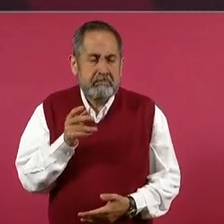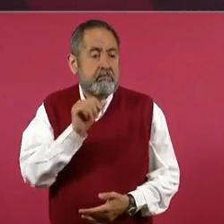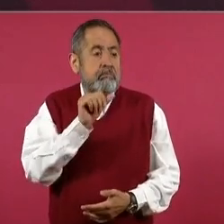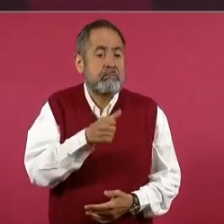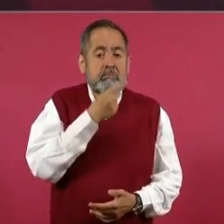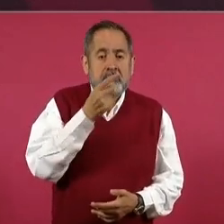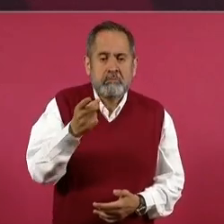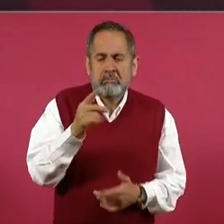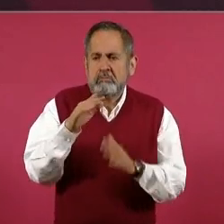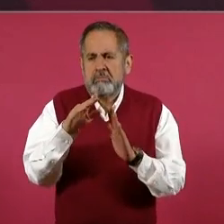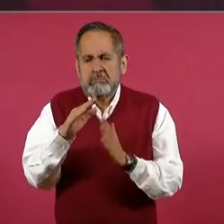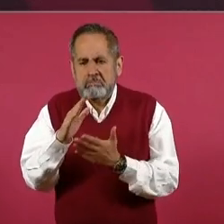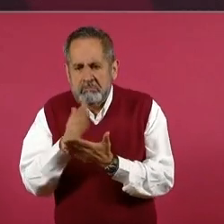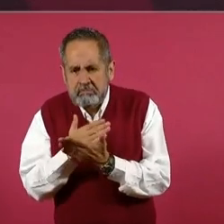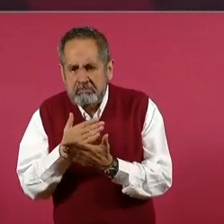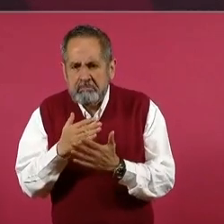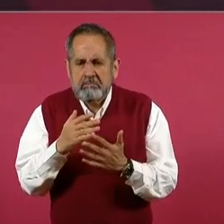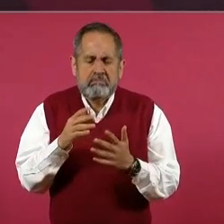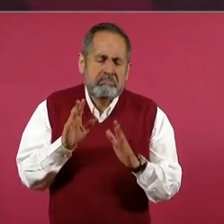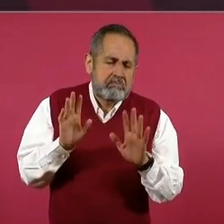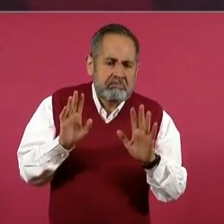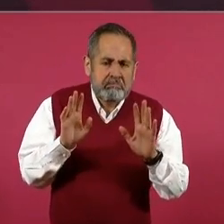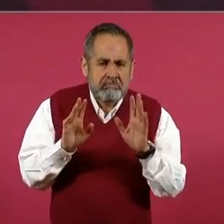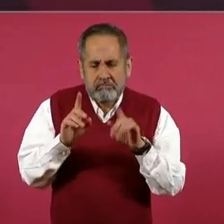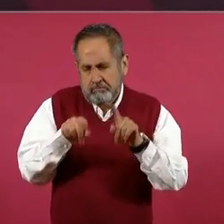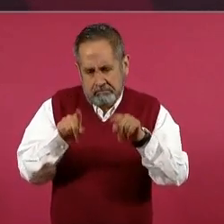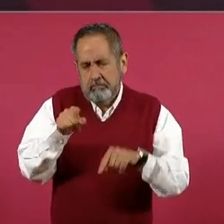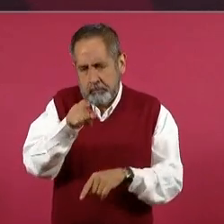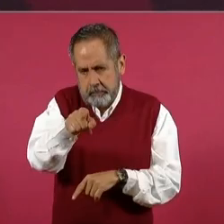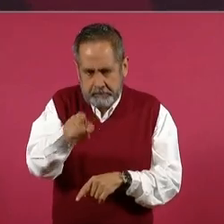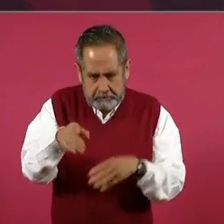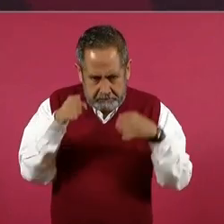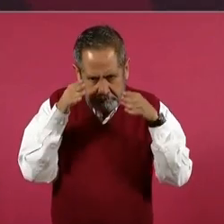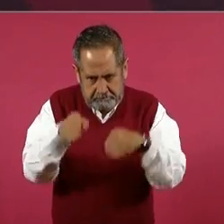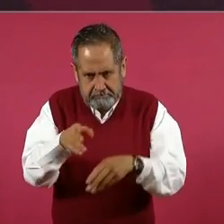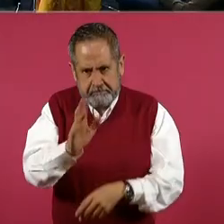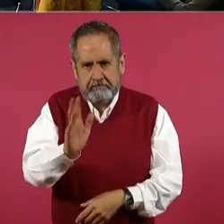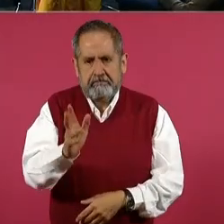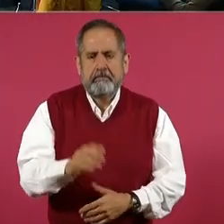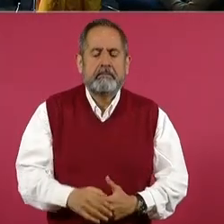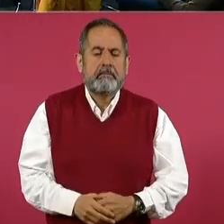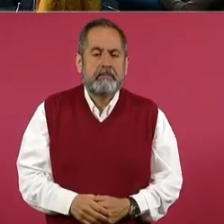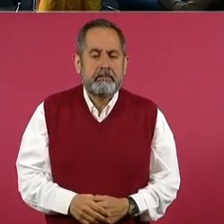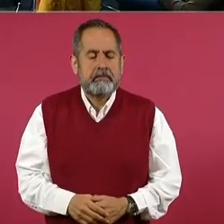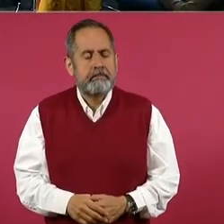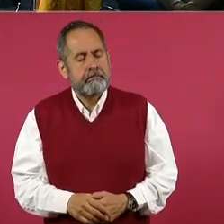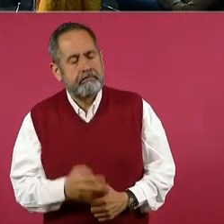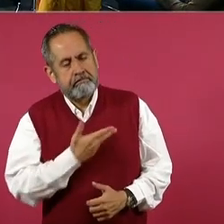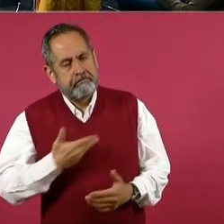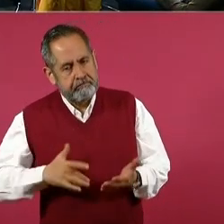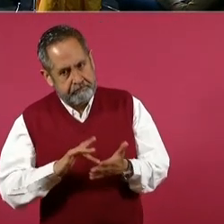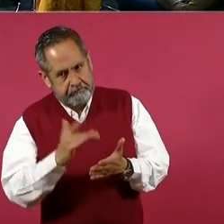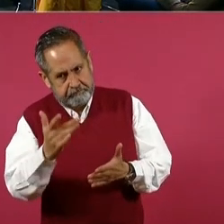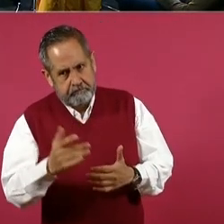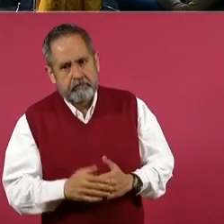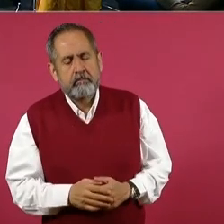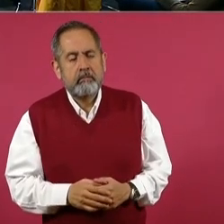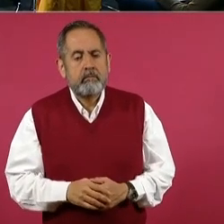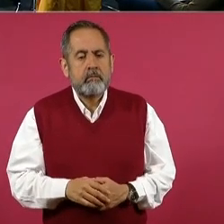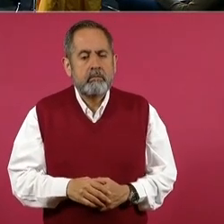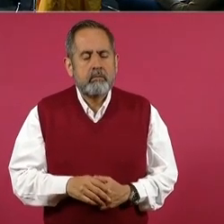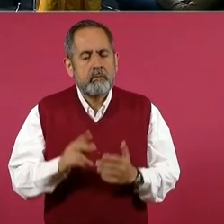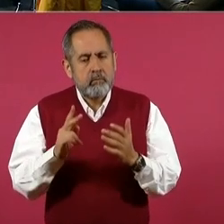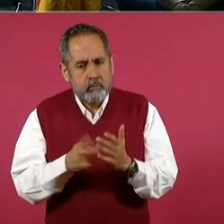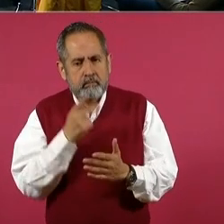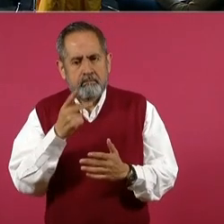otros que menos, pero en fin, estamos atendiéndolo. Gracias, presidente. Quiero retomar, si